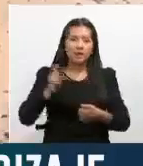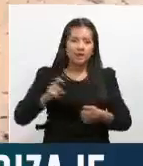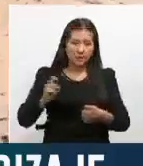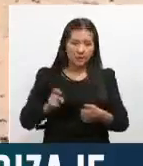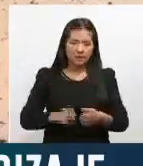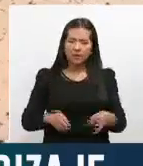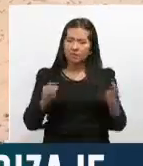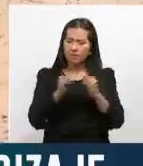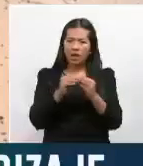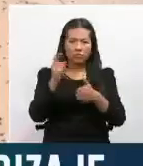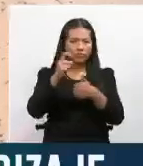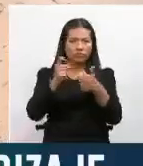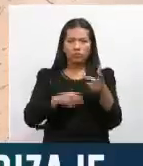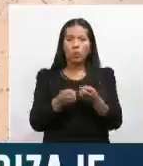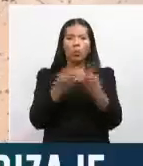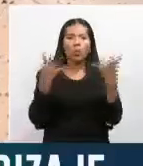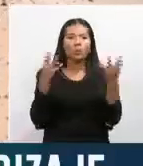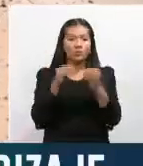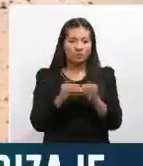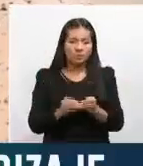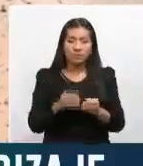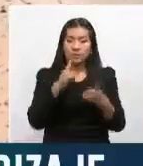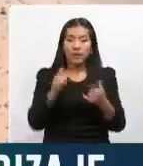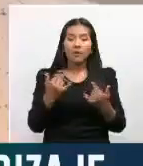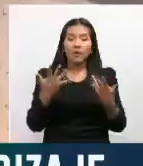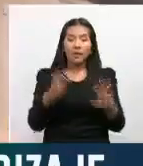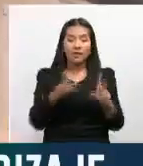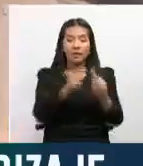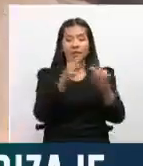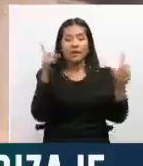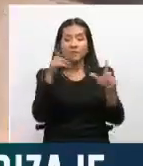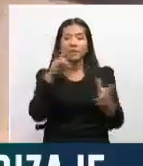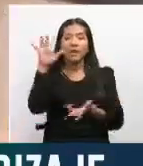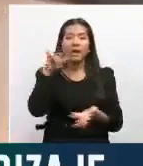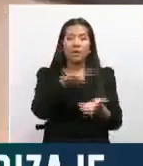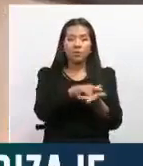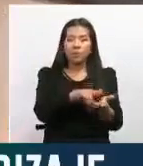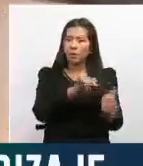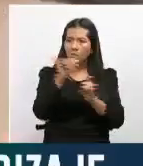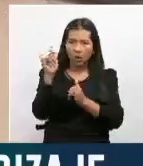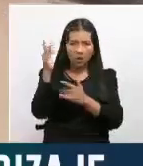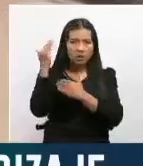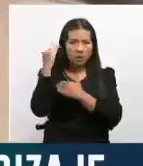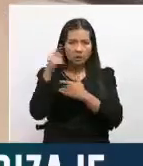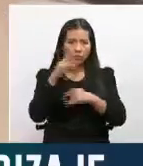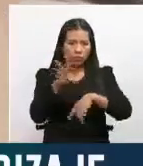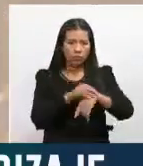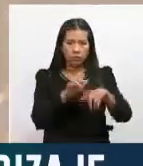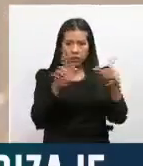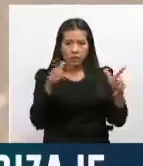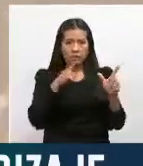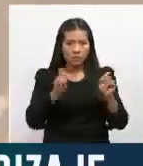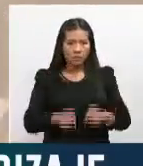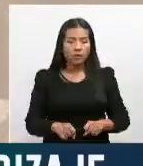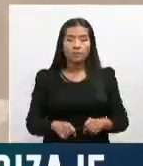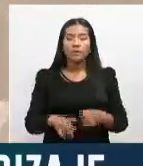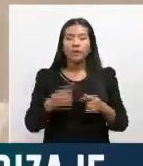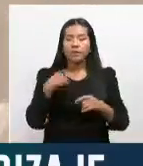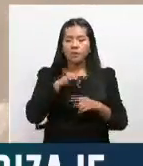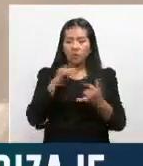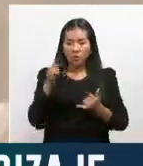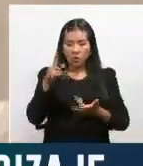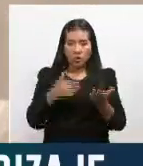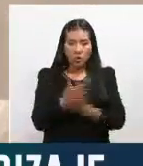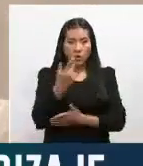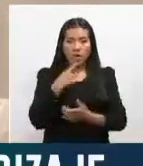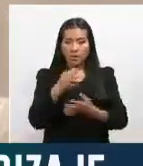necesita mucho más, ¿no?, tener un aeropuerto al igual que Santa Cruz, ¿por qué no? Mucha alegría, vemos que sí, efectivamente se